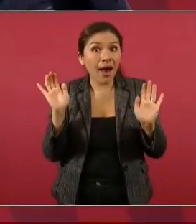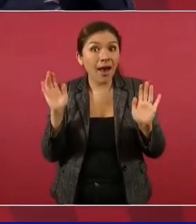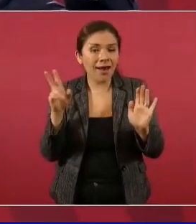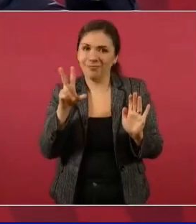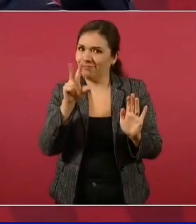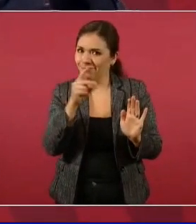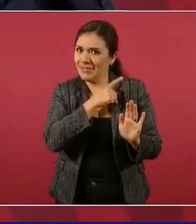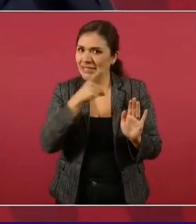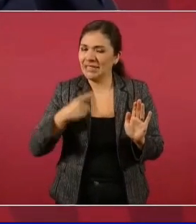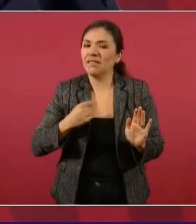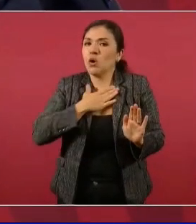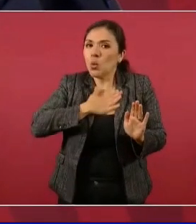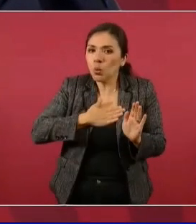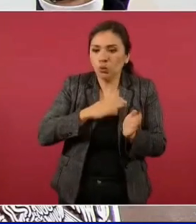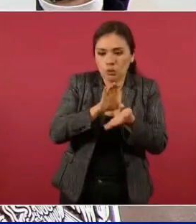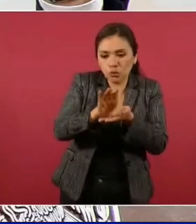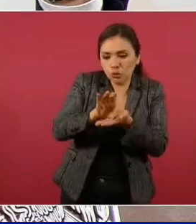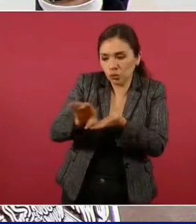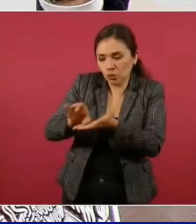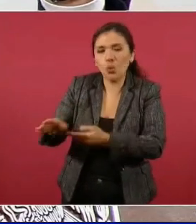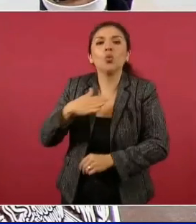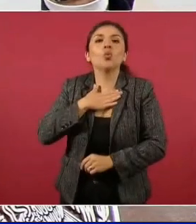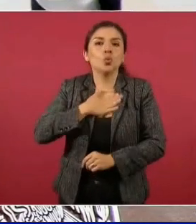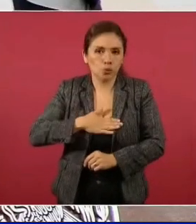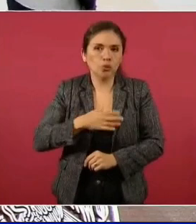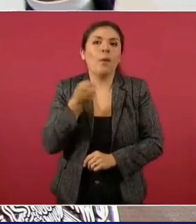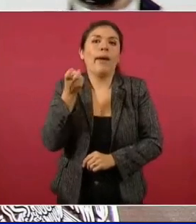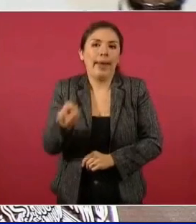sino distribuir,